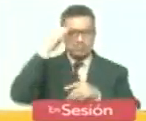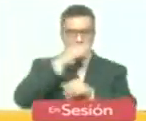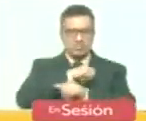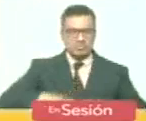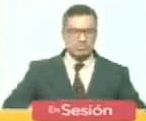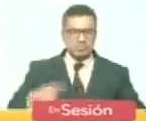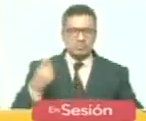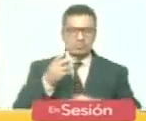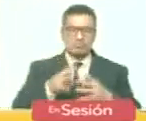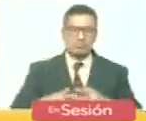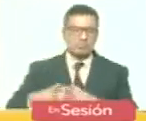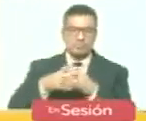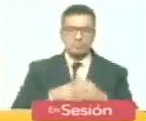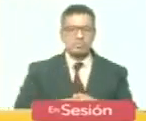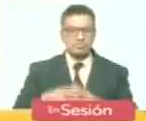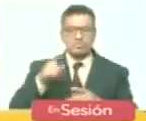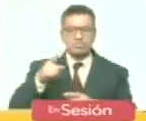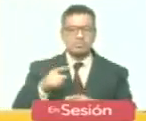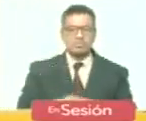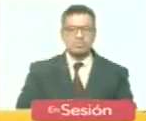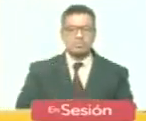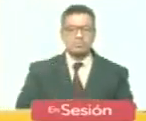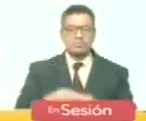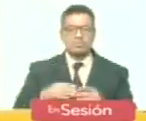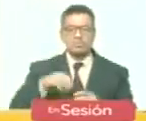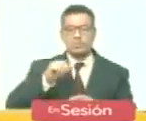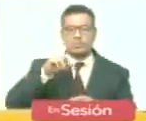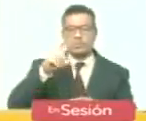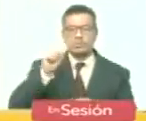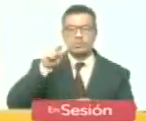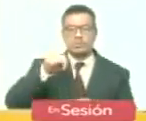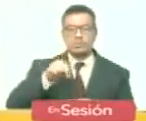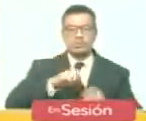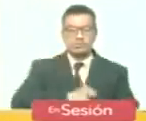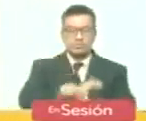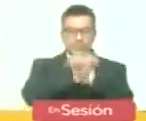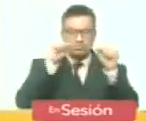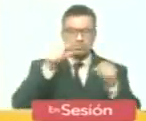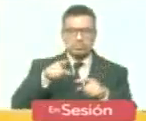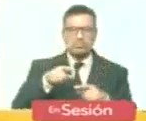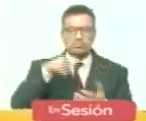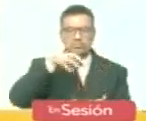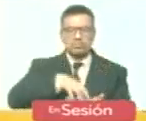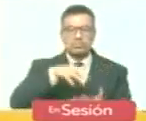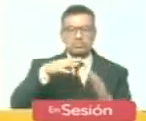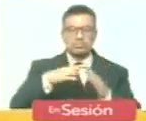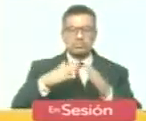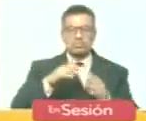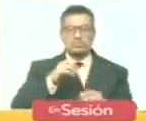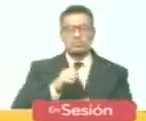norteamericana con el coronel Allan en la mañana de Miraflores de esa